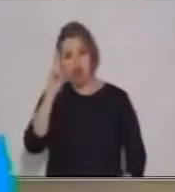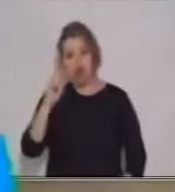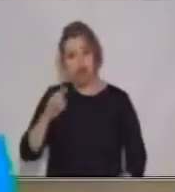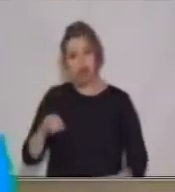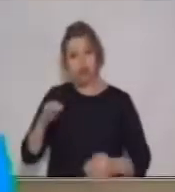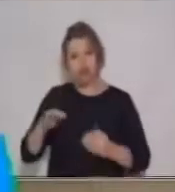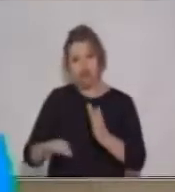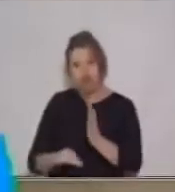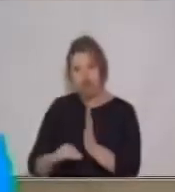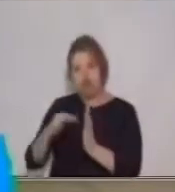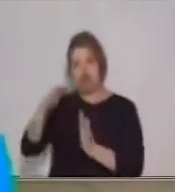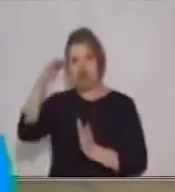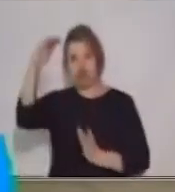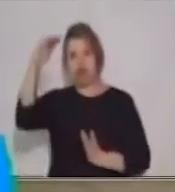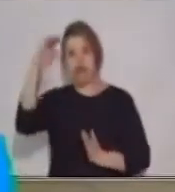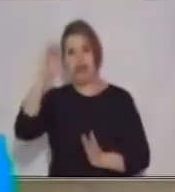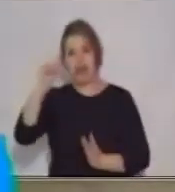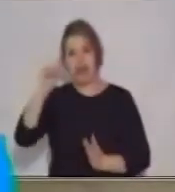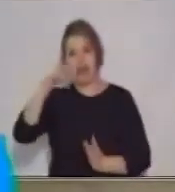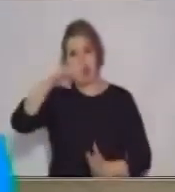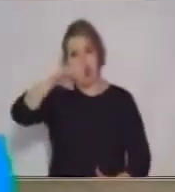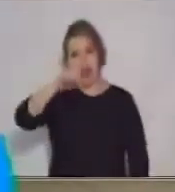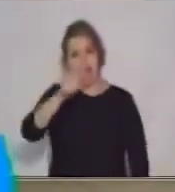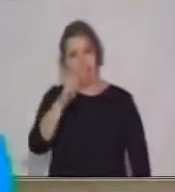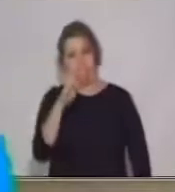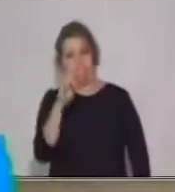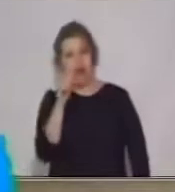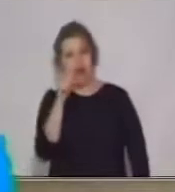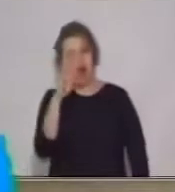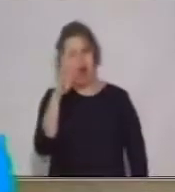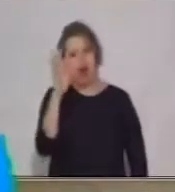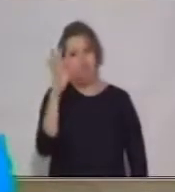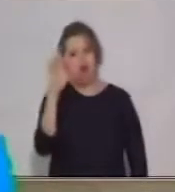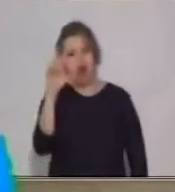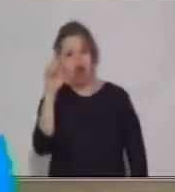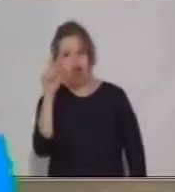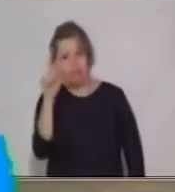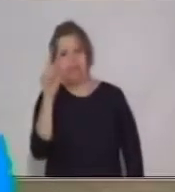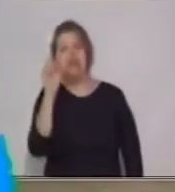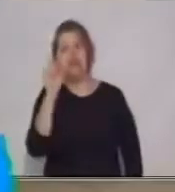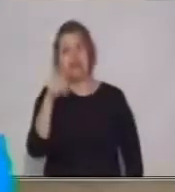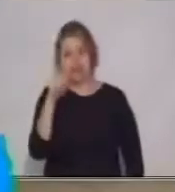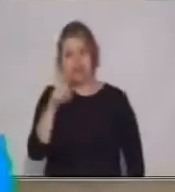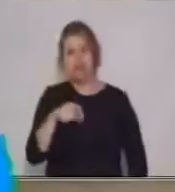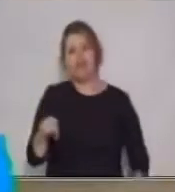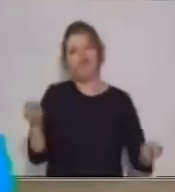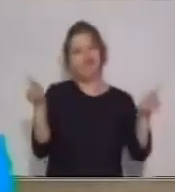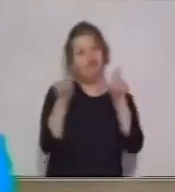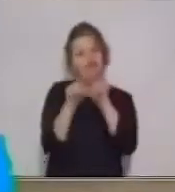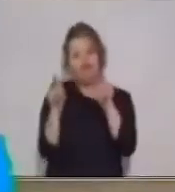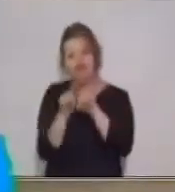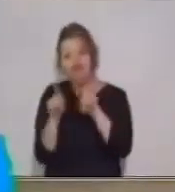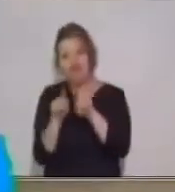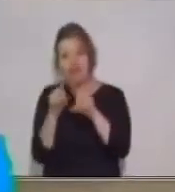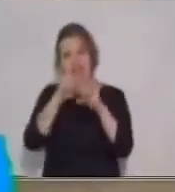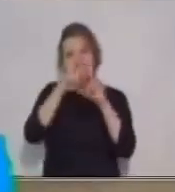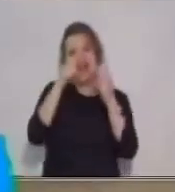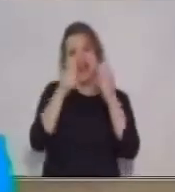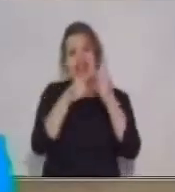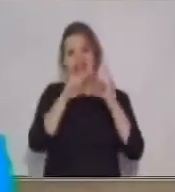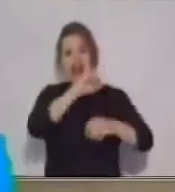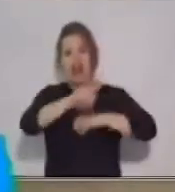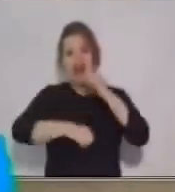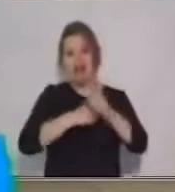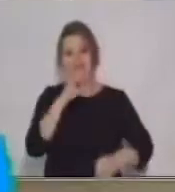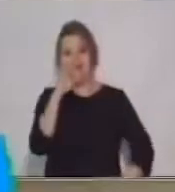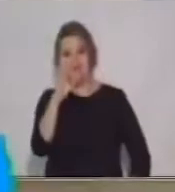simétrica aquí, pero también es simétrica en su otro eje. Es simétrica entre la posición del foco y